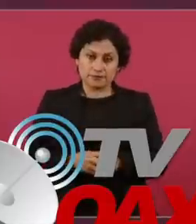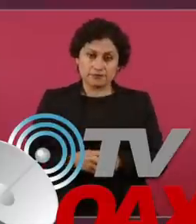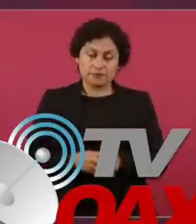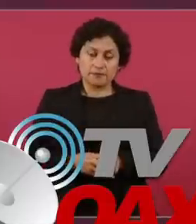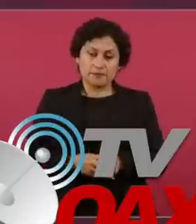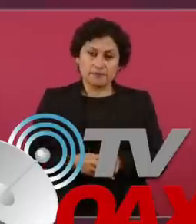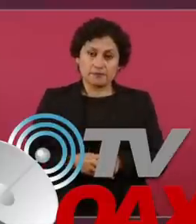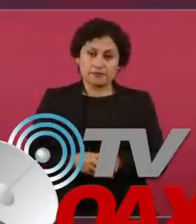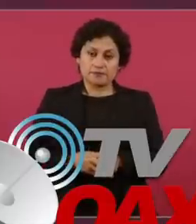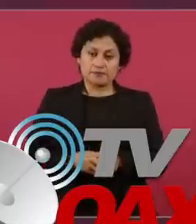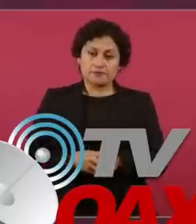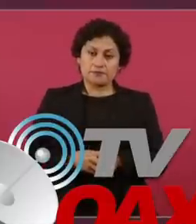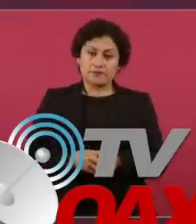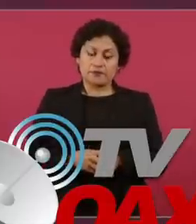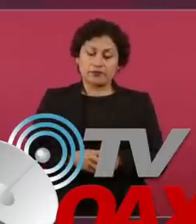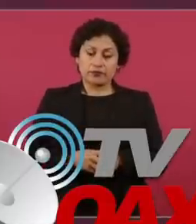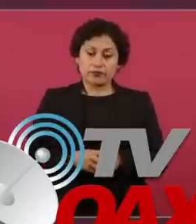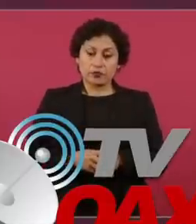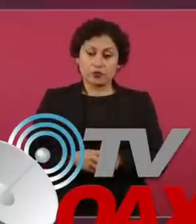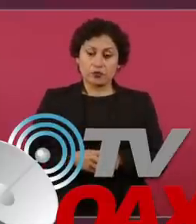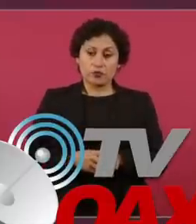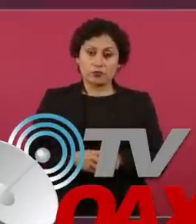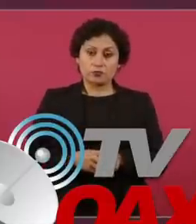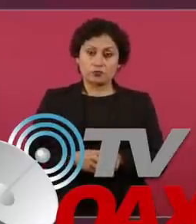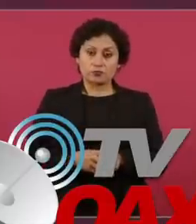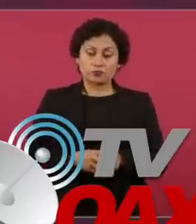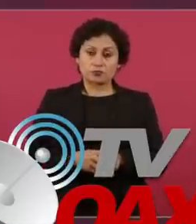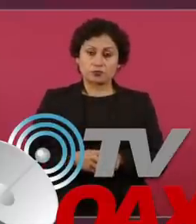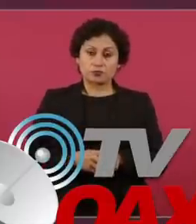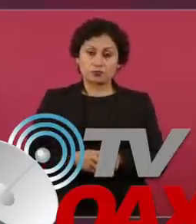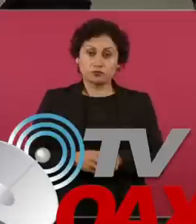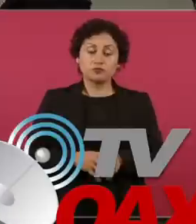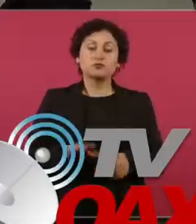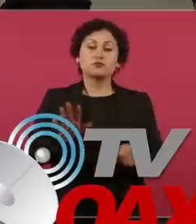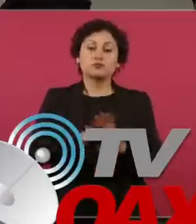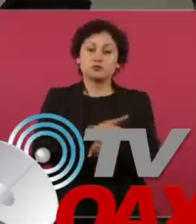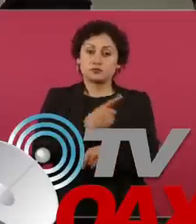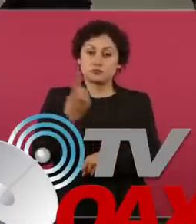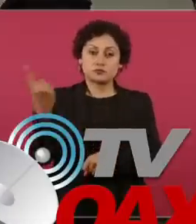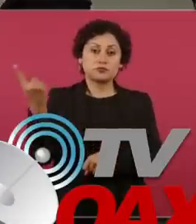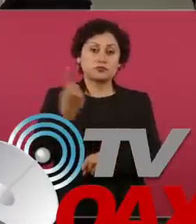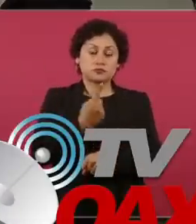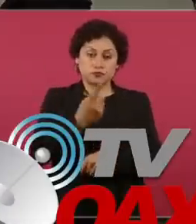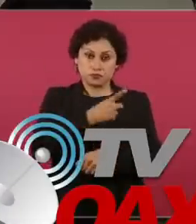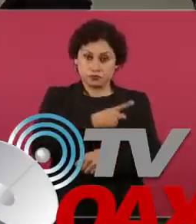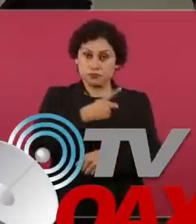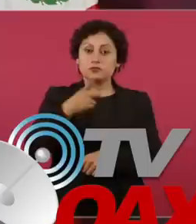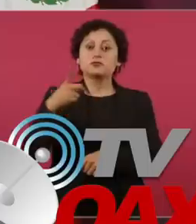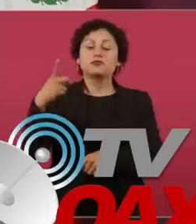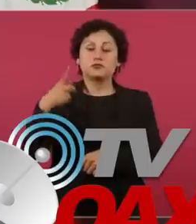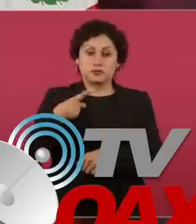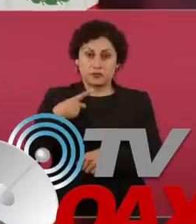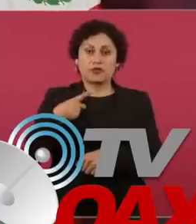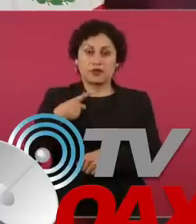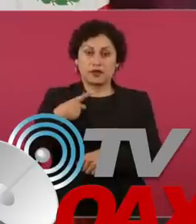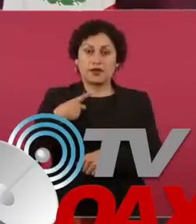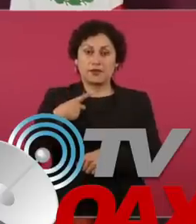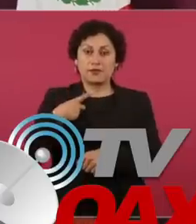Porque acá sí hay que pasar por un cañón que se llama Oreja de Conejo.